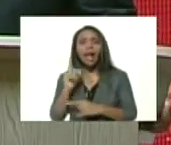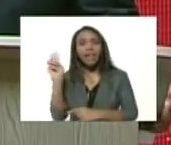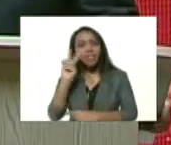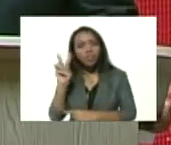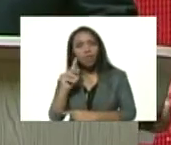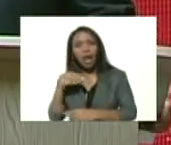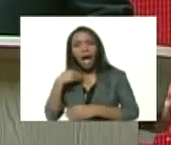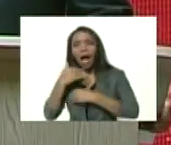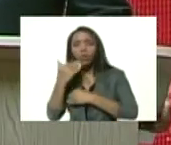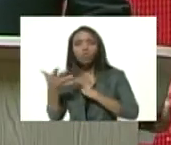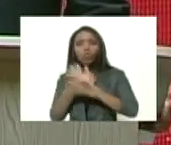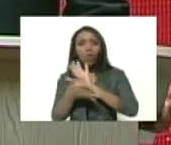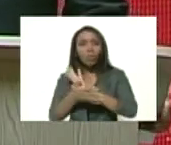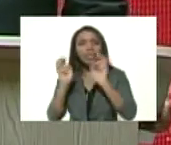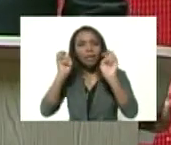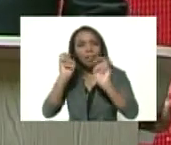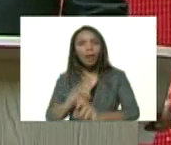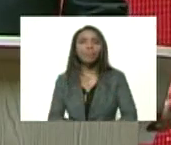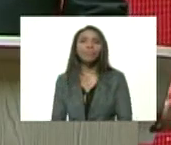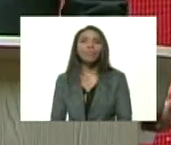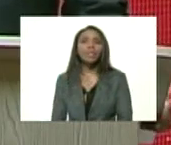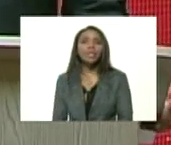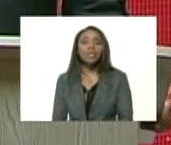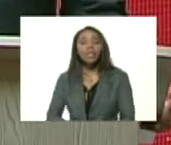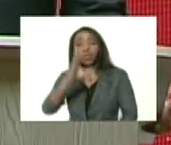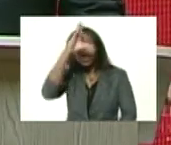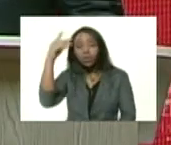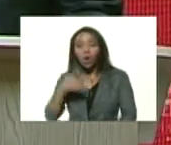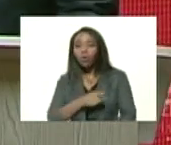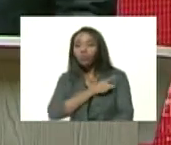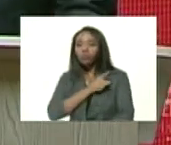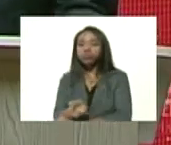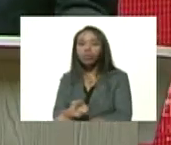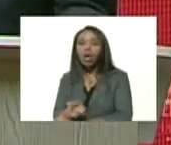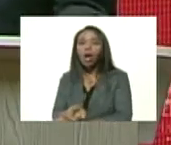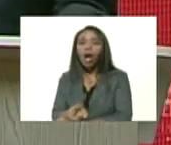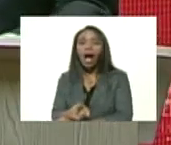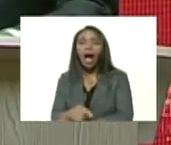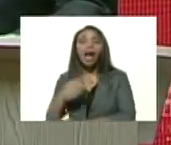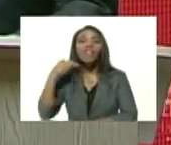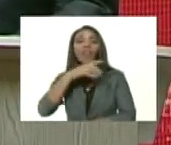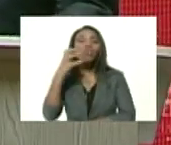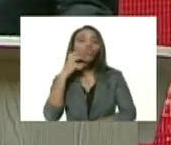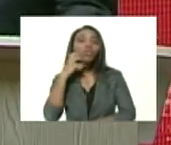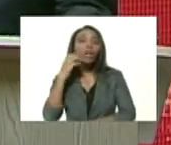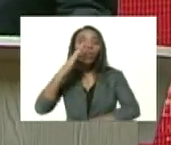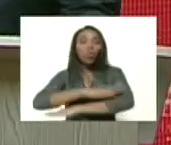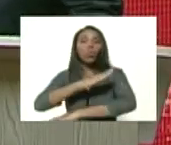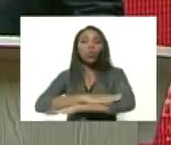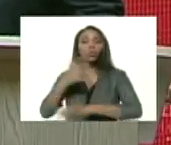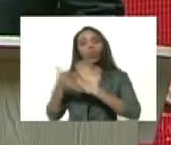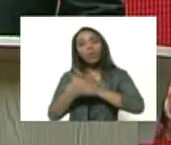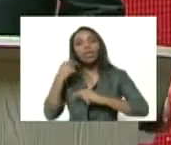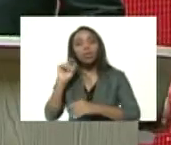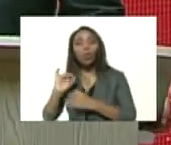Venezuela. Trump le da las órdenes a Iván Duque e Iván Duque, conjuntamente con Juan Guaidó,